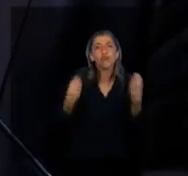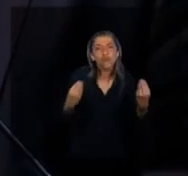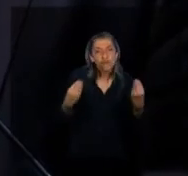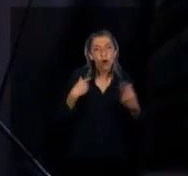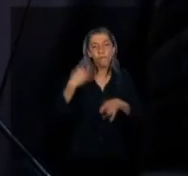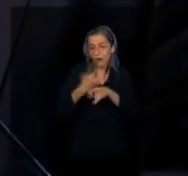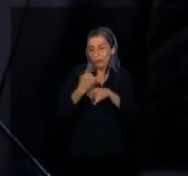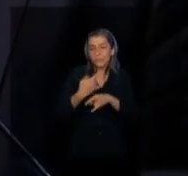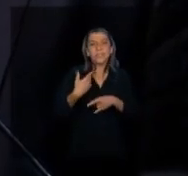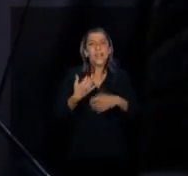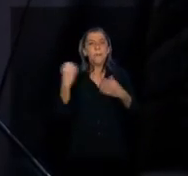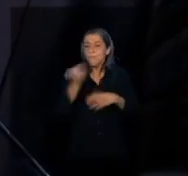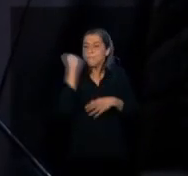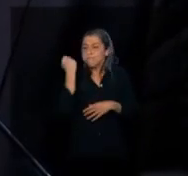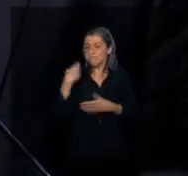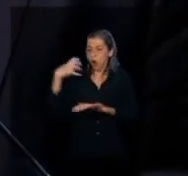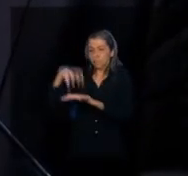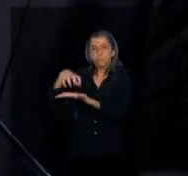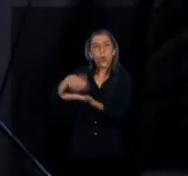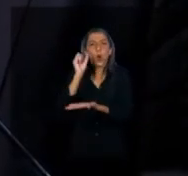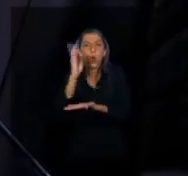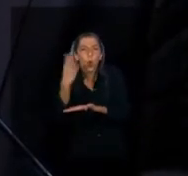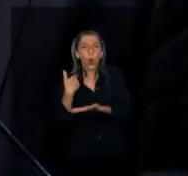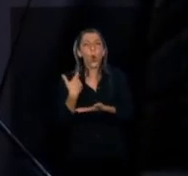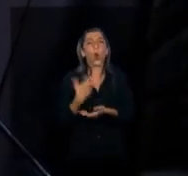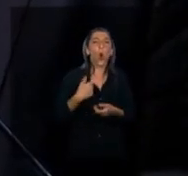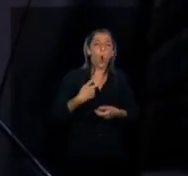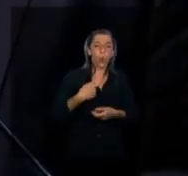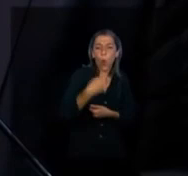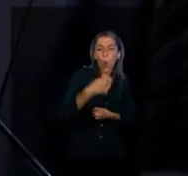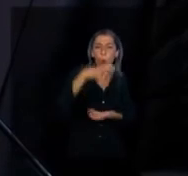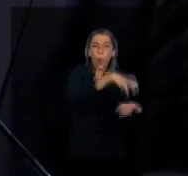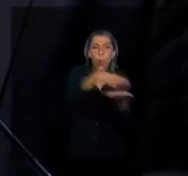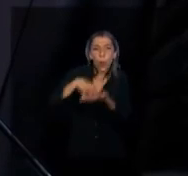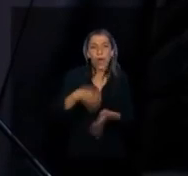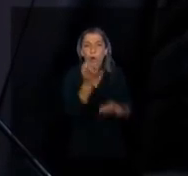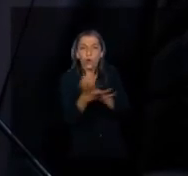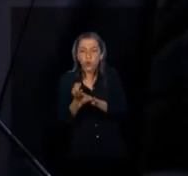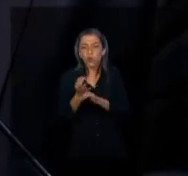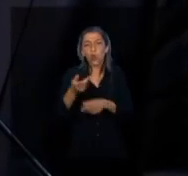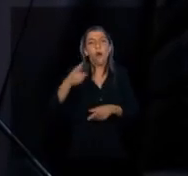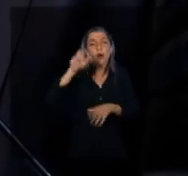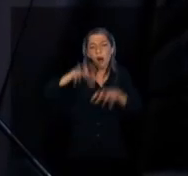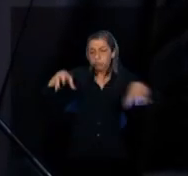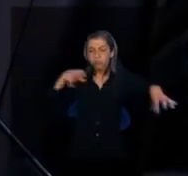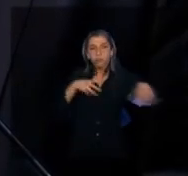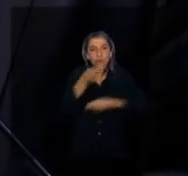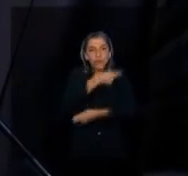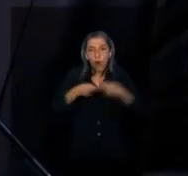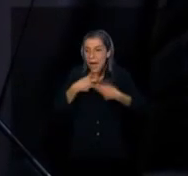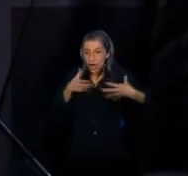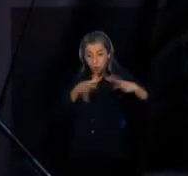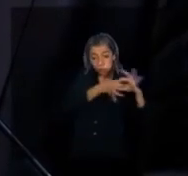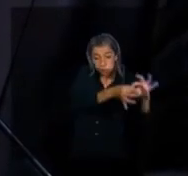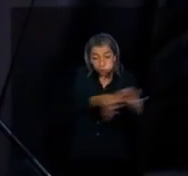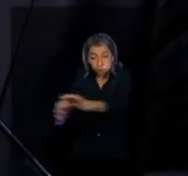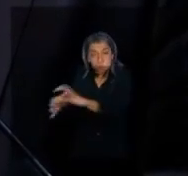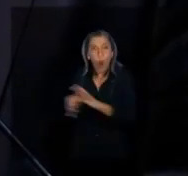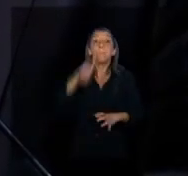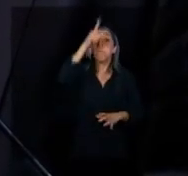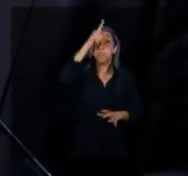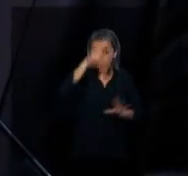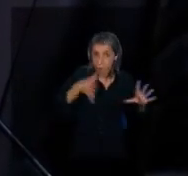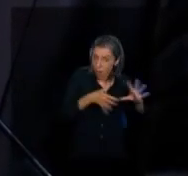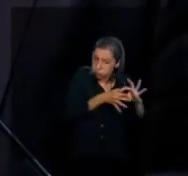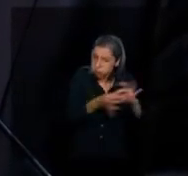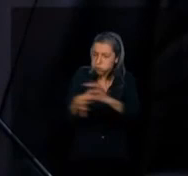de centros vecinales clubes de barrios centrro de jubilado escuelas comerciantes todos junto a la policía el